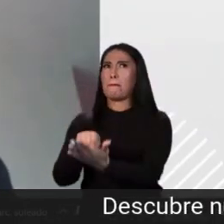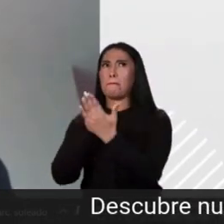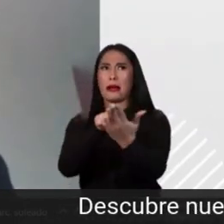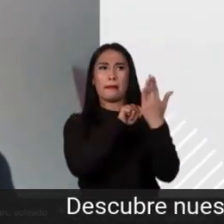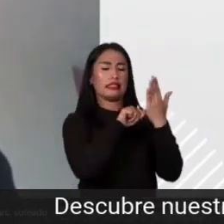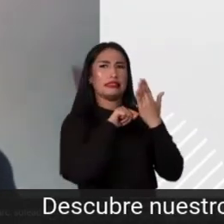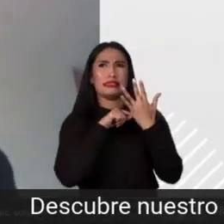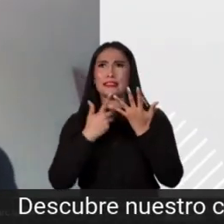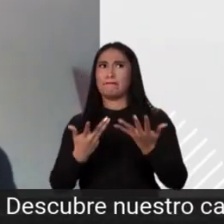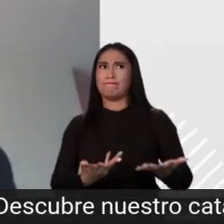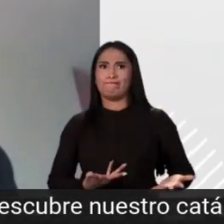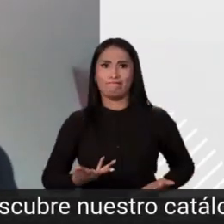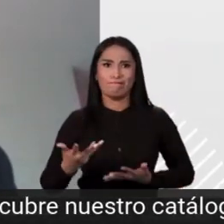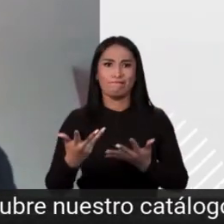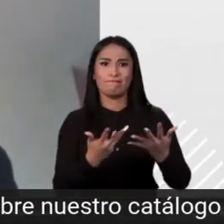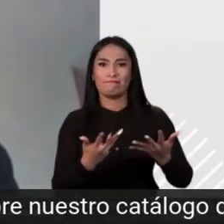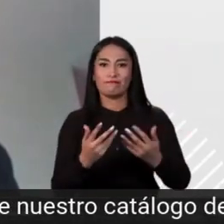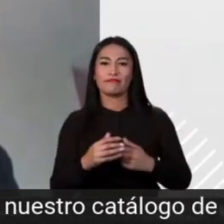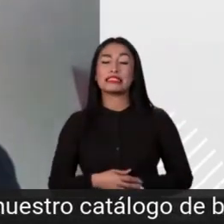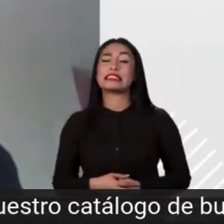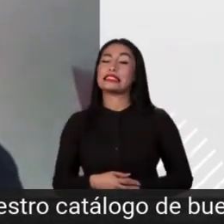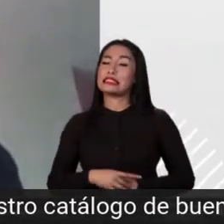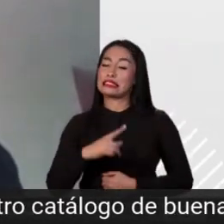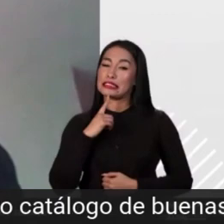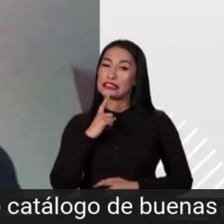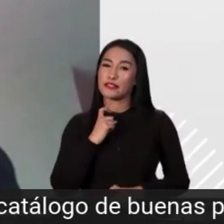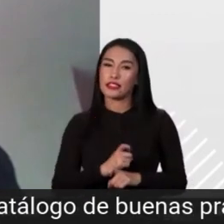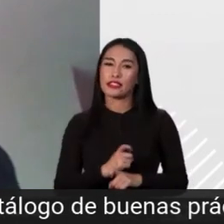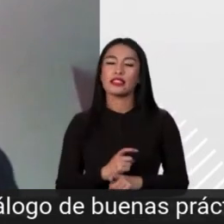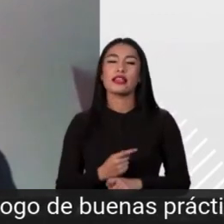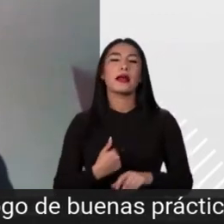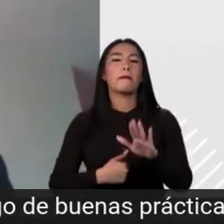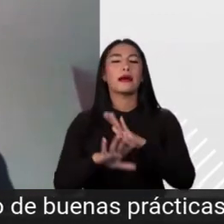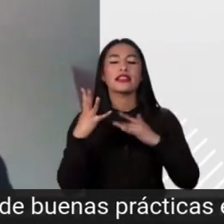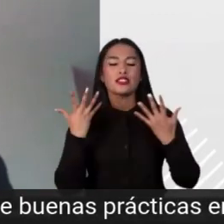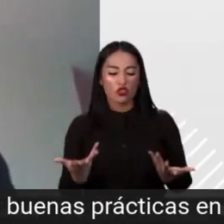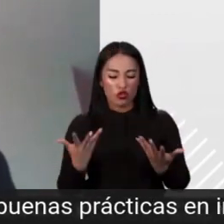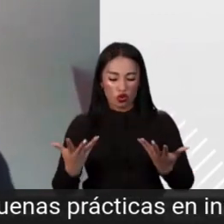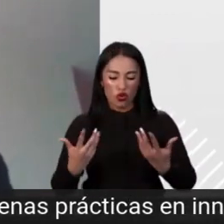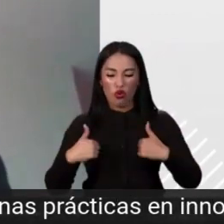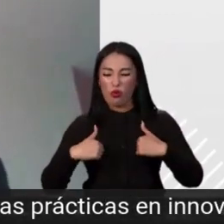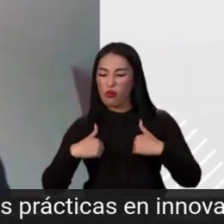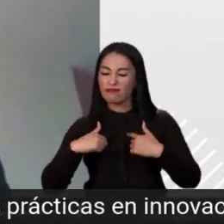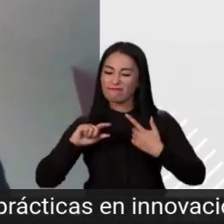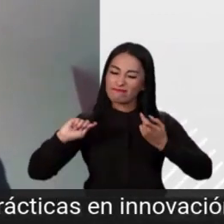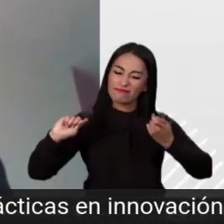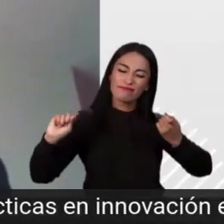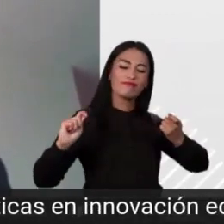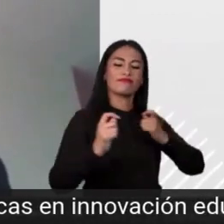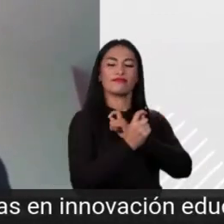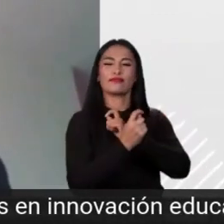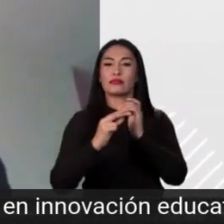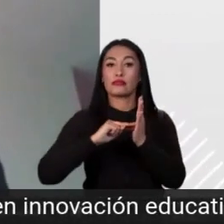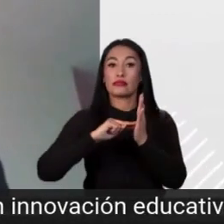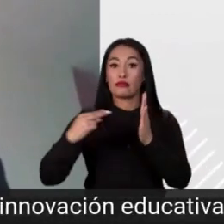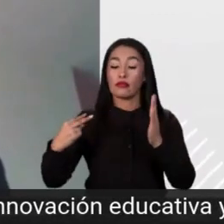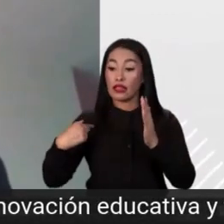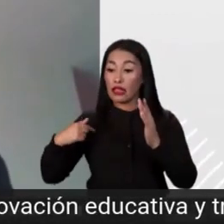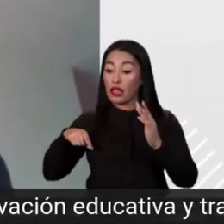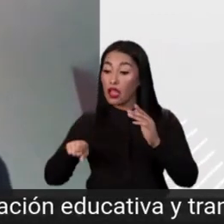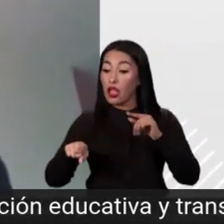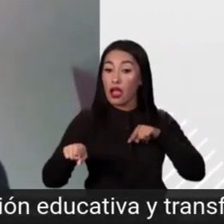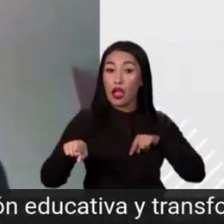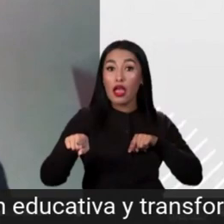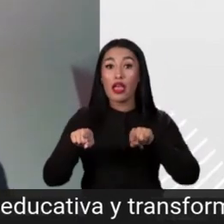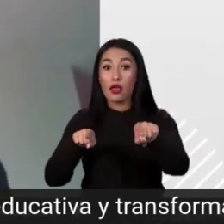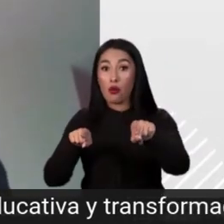central y tiene que ver con la capacidad de transformación tecnológica no va a la misma velocidad que la capacidad de nuestras